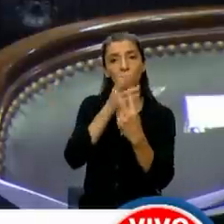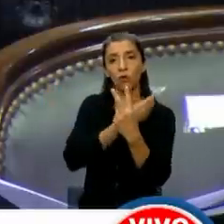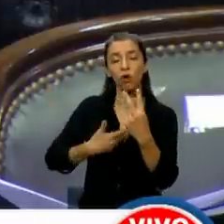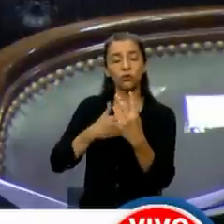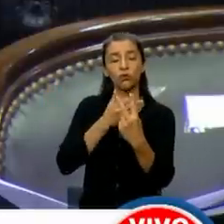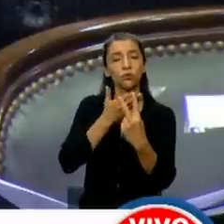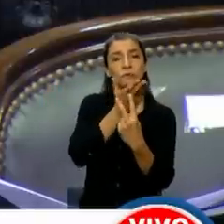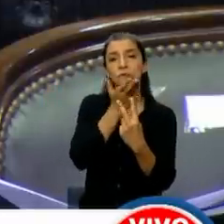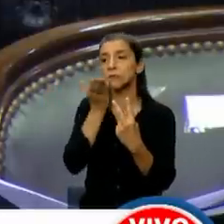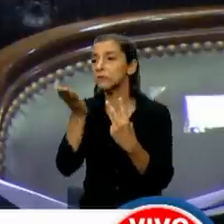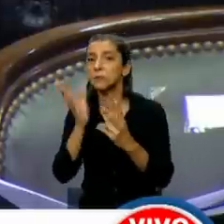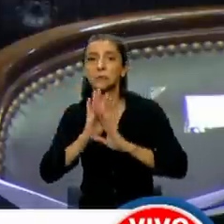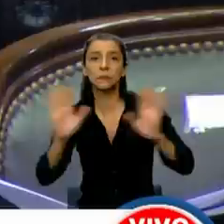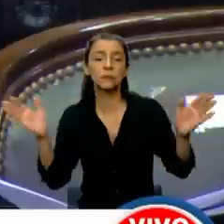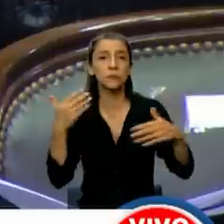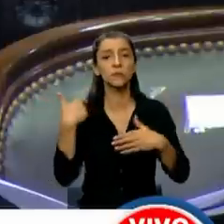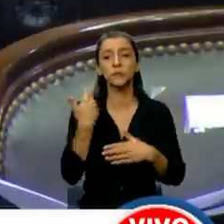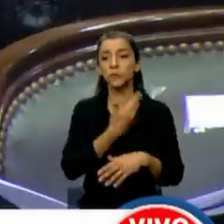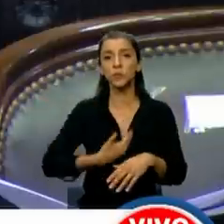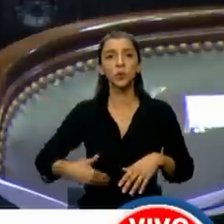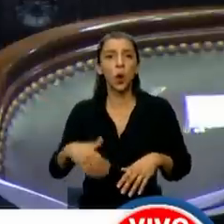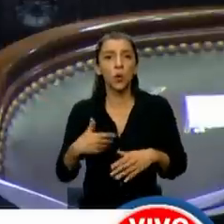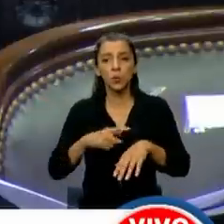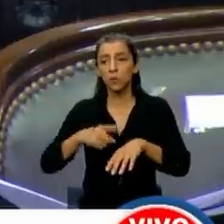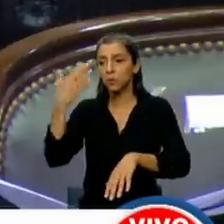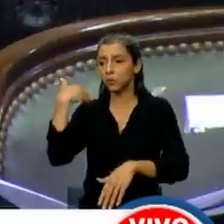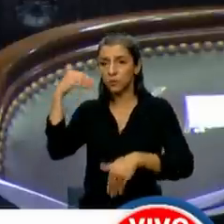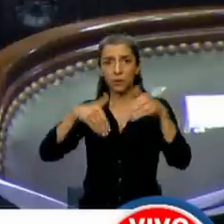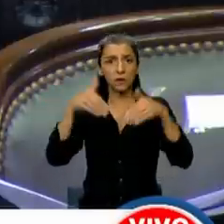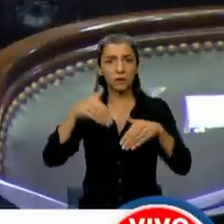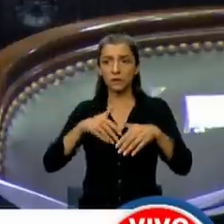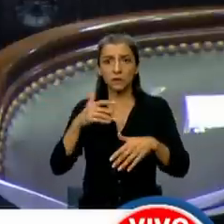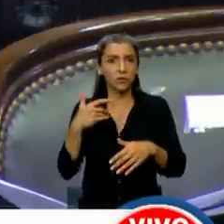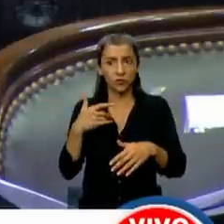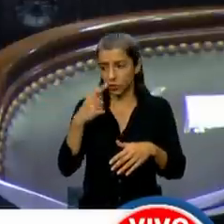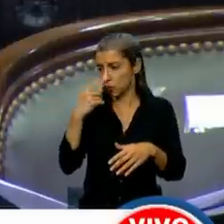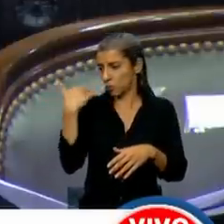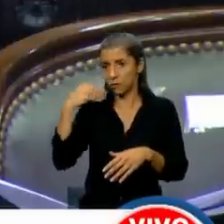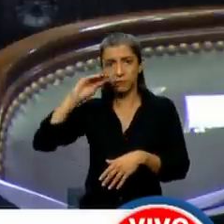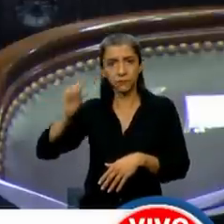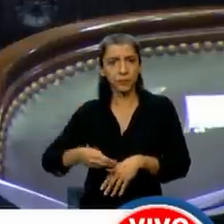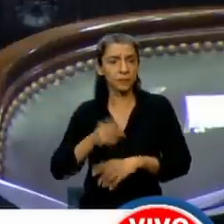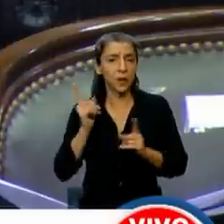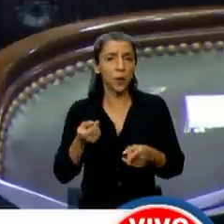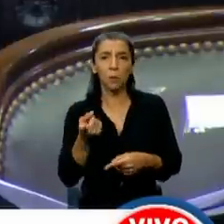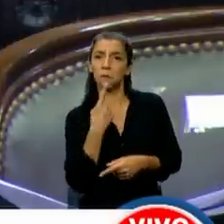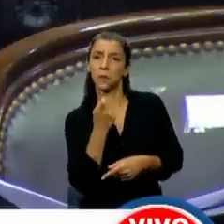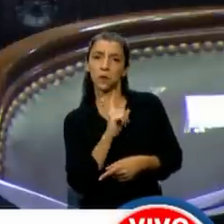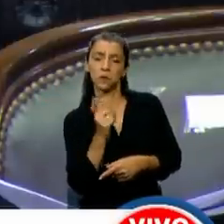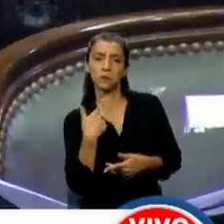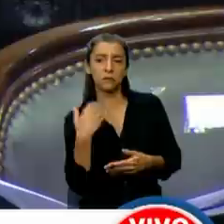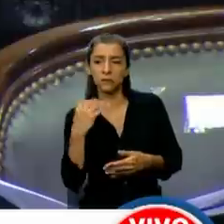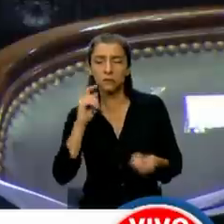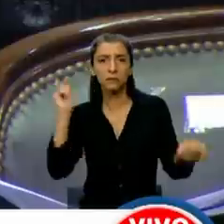el gobierno perdió las elecciones tiene que hacer el ejercicio de cambiar la prepotencia por el